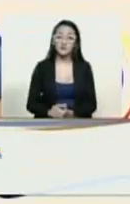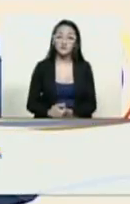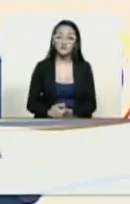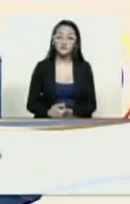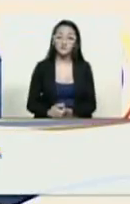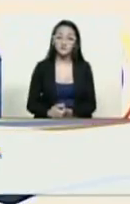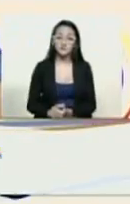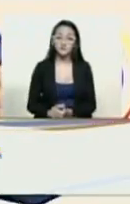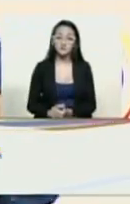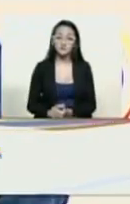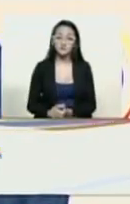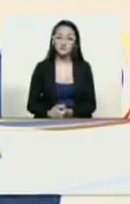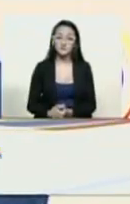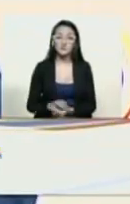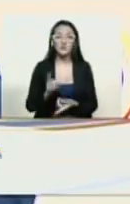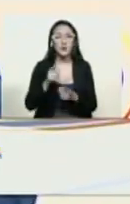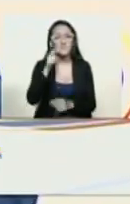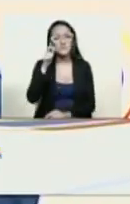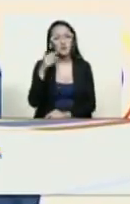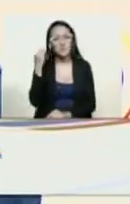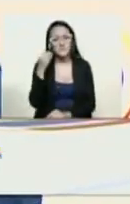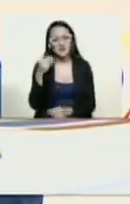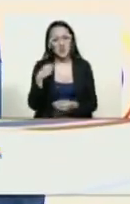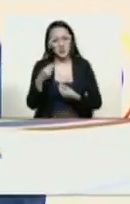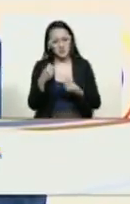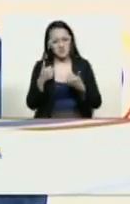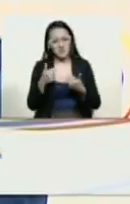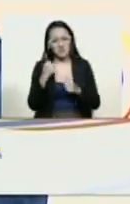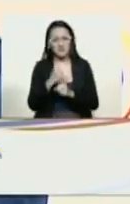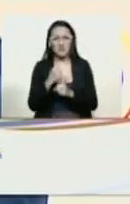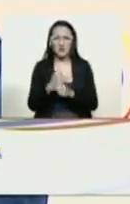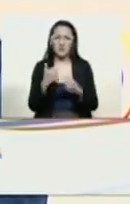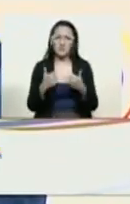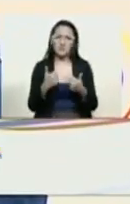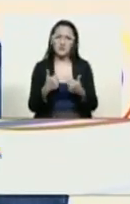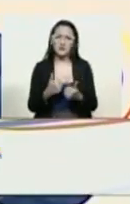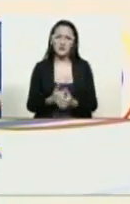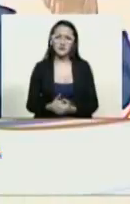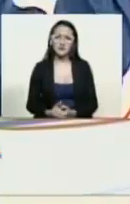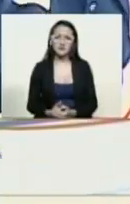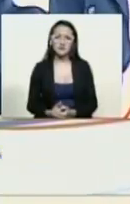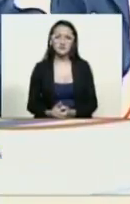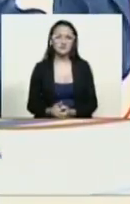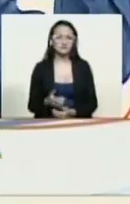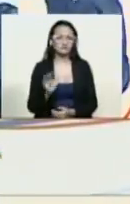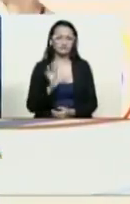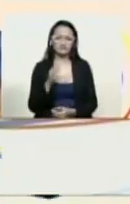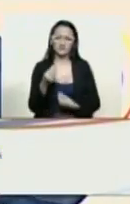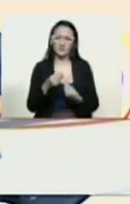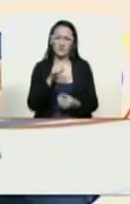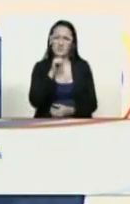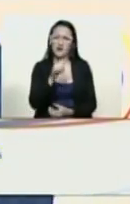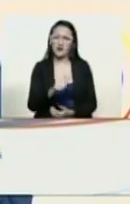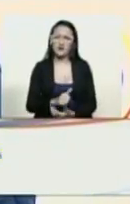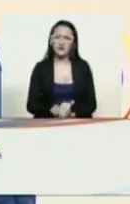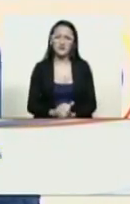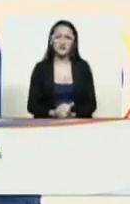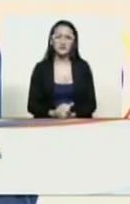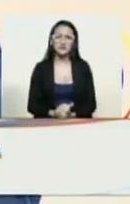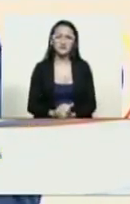Porque inclusive puede haber mucha gente que crea que lo está haciendo muy bien. Y lo que lo está es